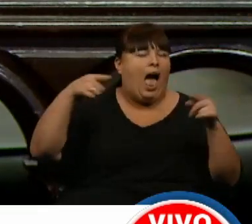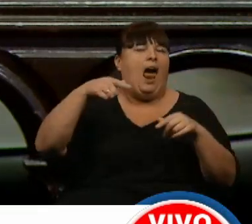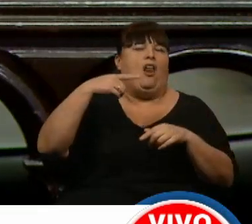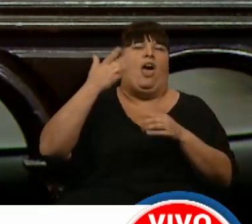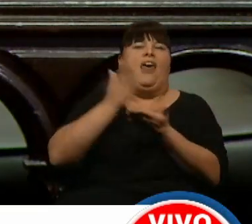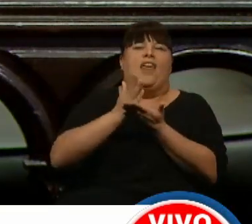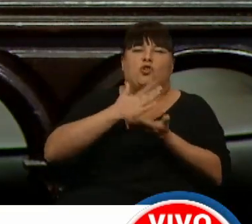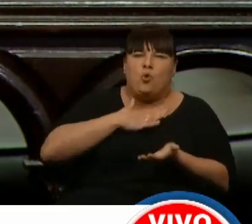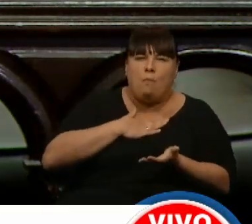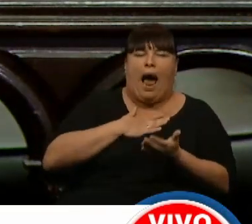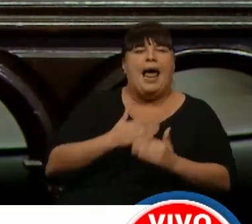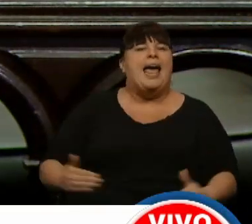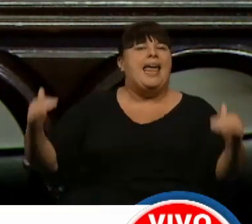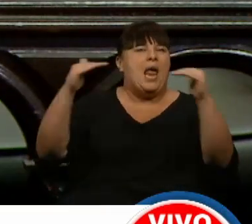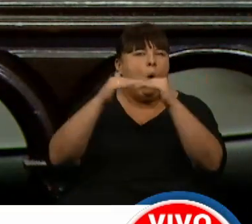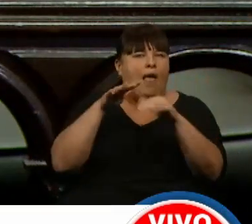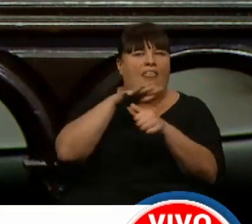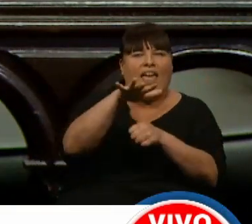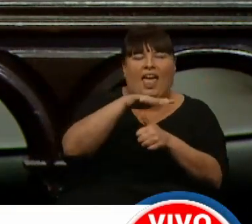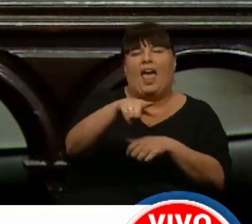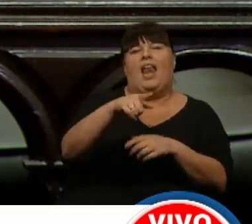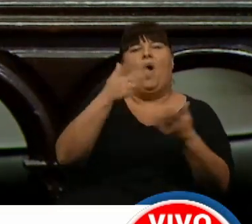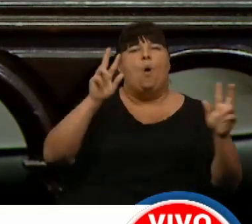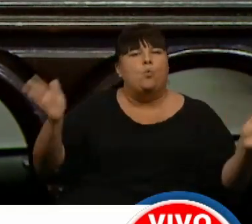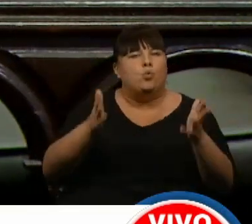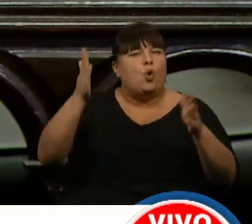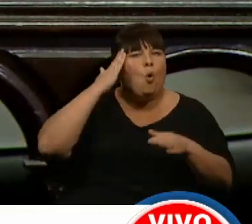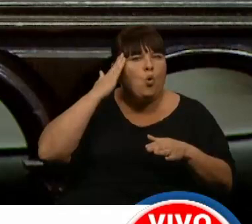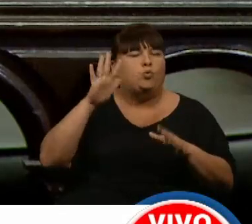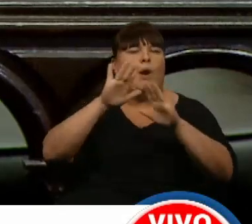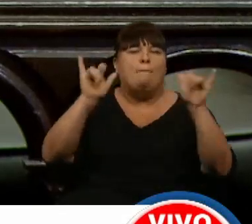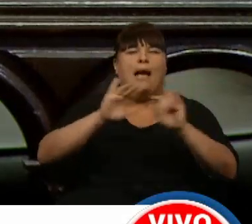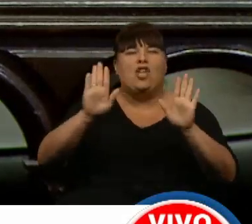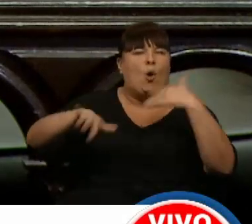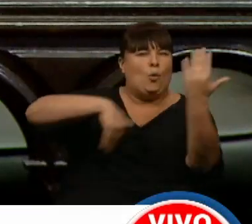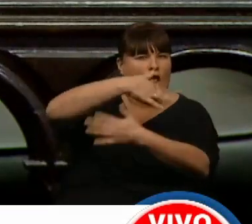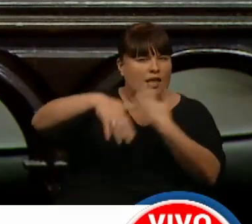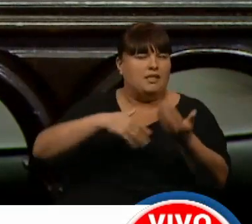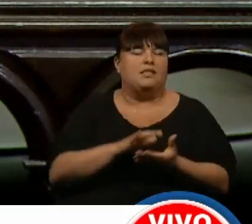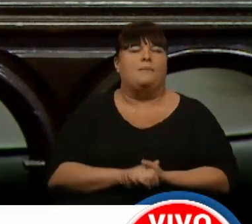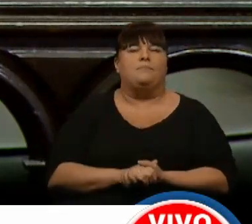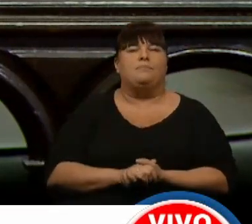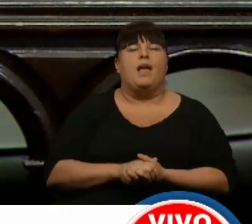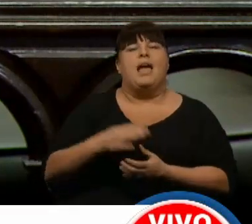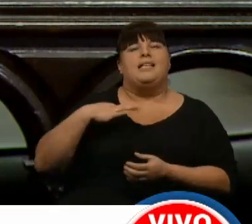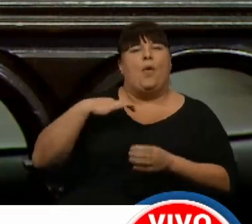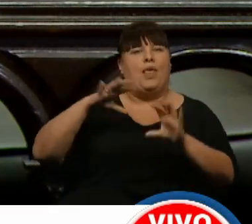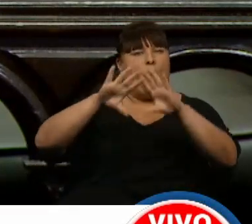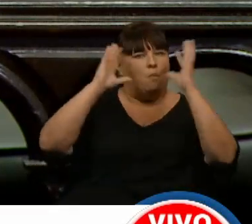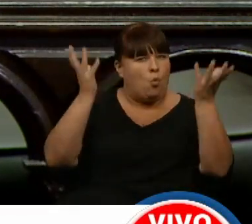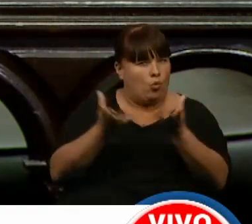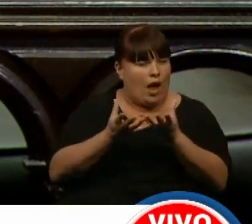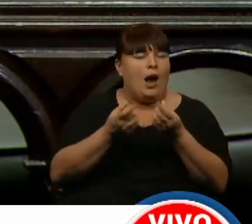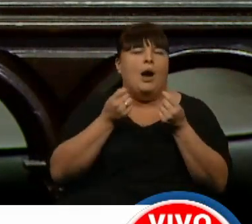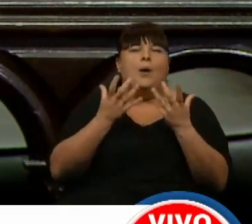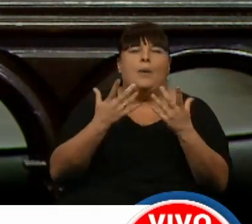derechos humanos, la igualdad entre los géneros, la promoción de una cultura de la paz y la no violencia, la ciudadanía mundial y